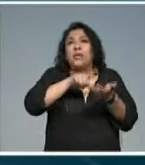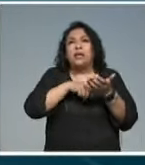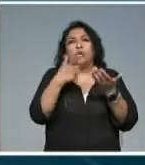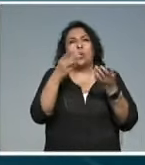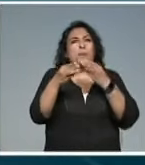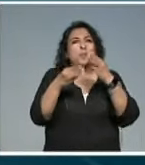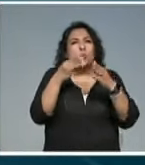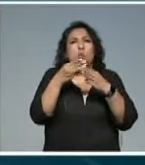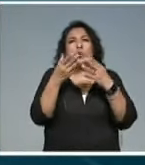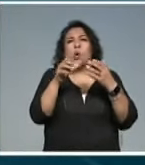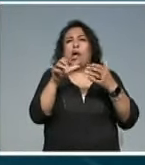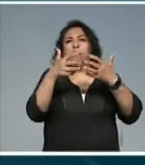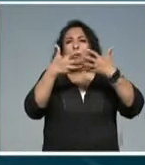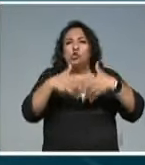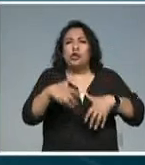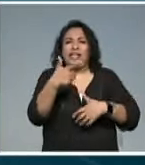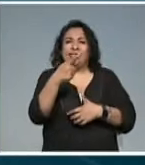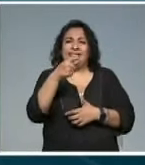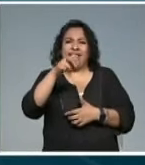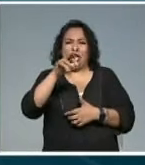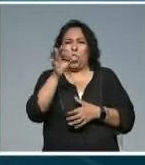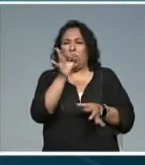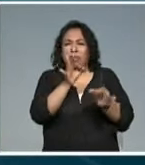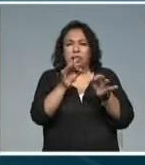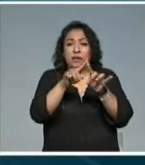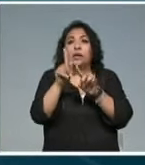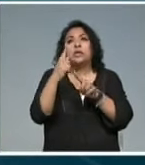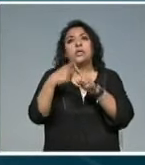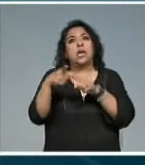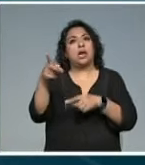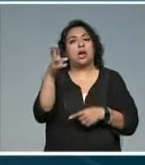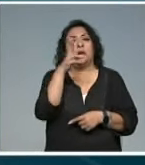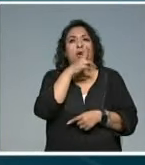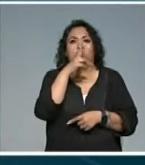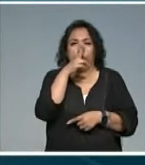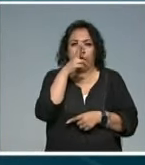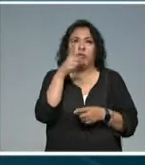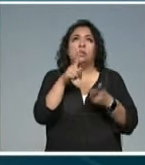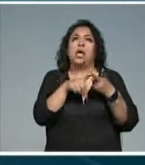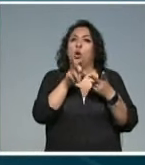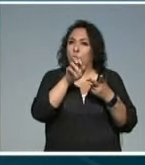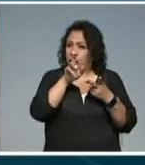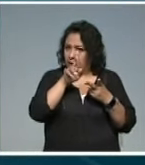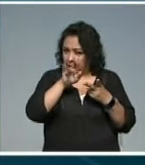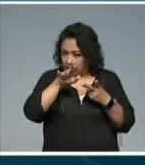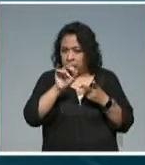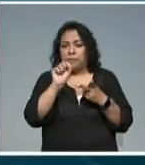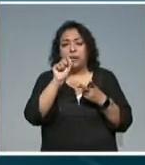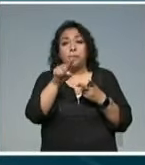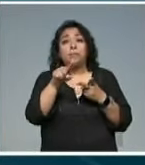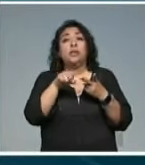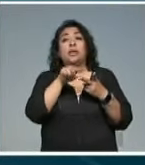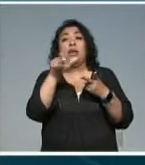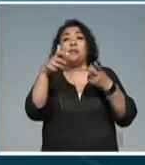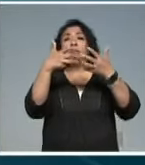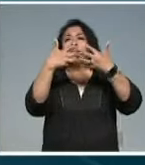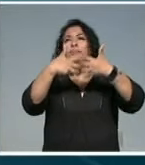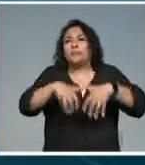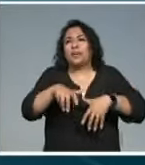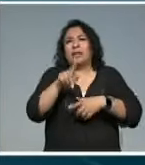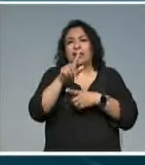mundo en la producción del trigo es precisamente Rusia y, por supuesto, Ucrania, no solamente en la producción